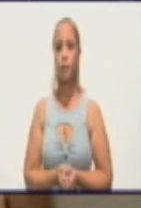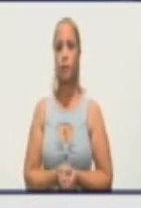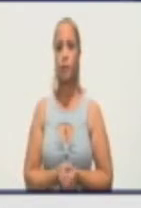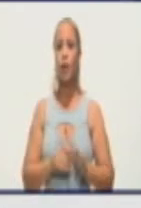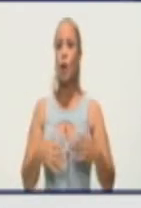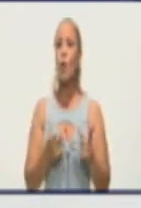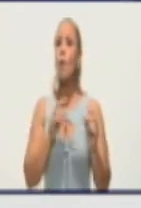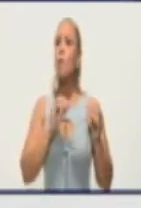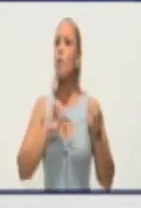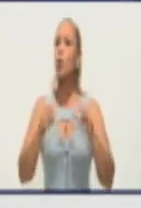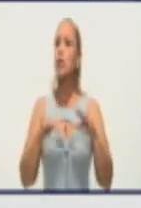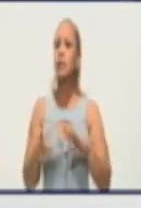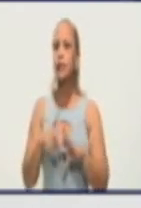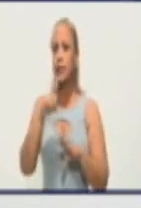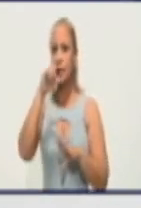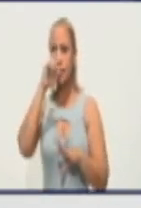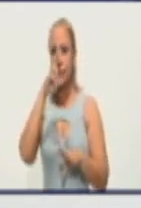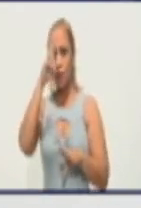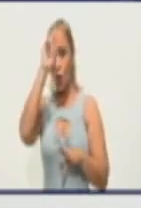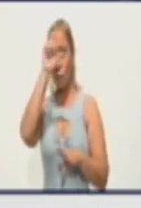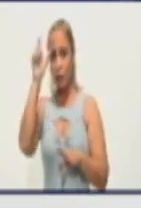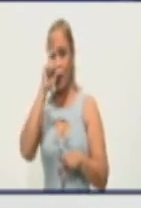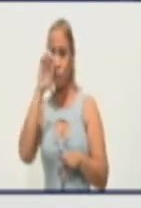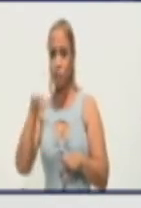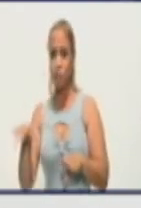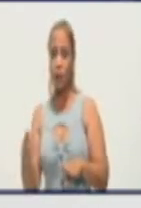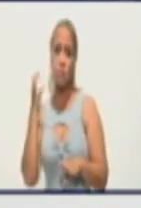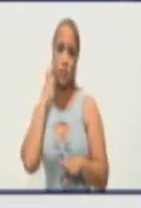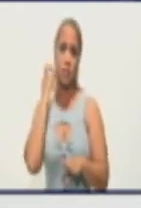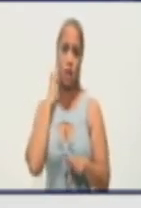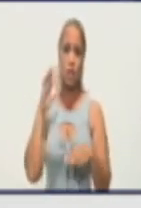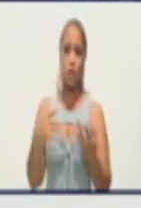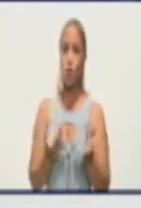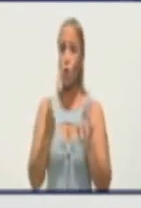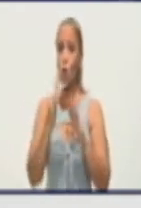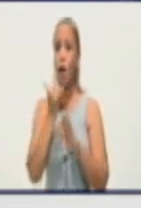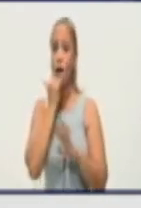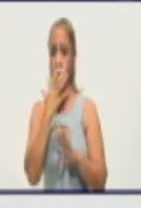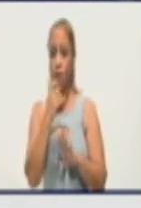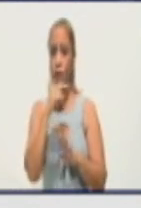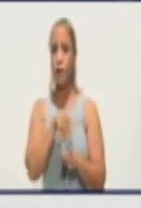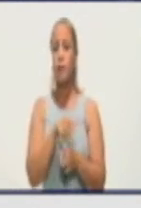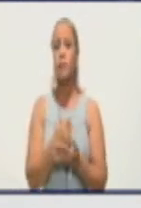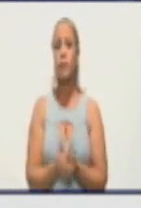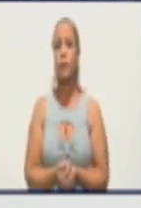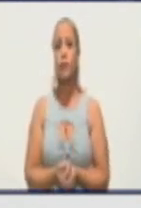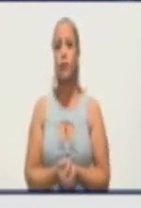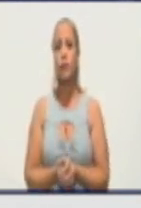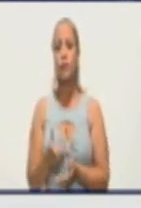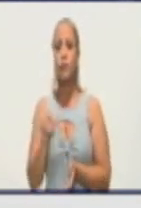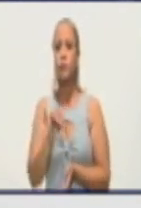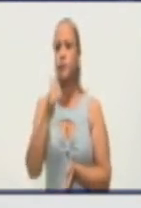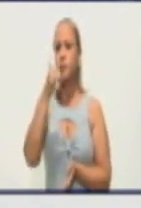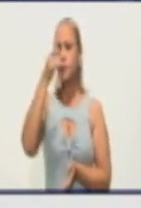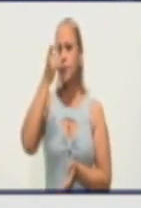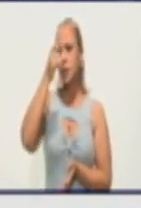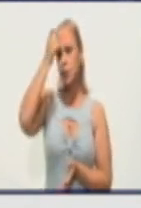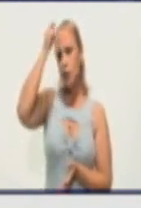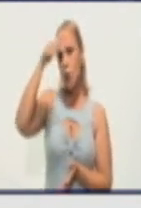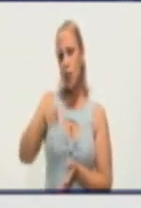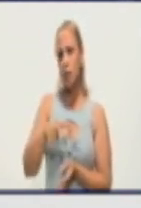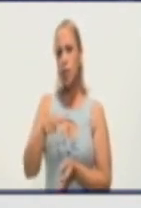por el aseguramiento al hospital infantil de manzanillo la línea de 40 a 92 que alimenta jiguaní se abre